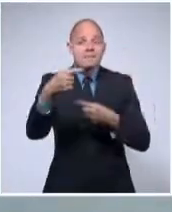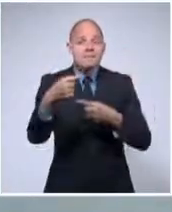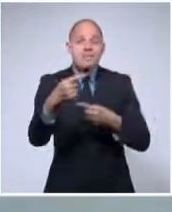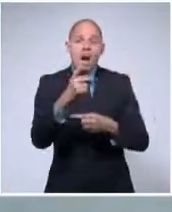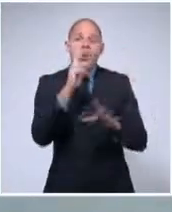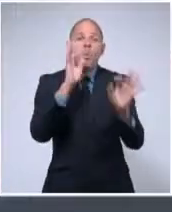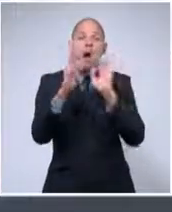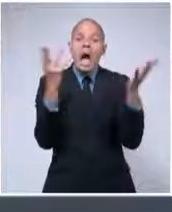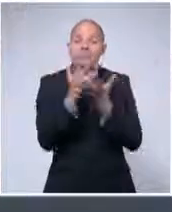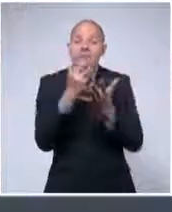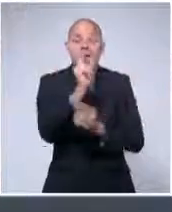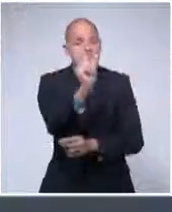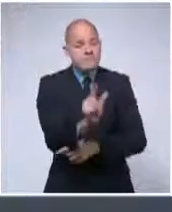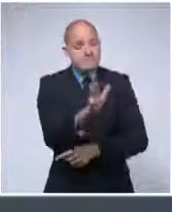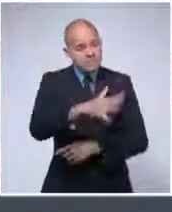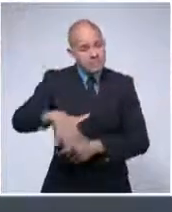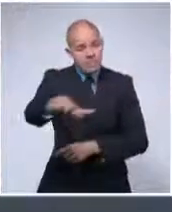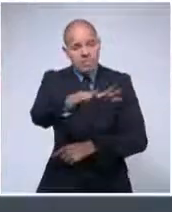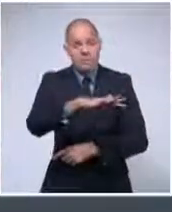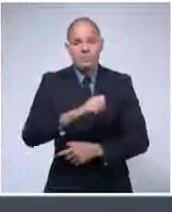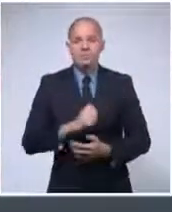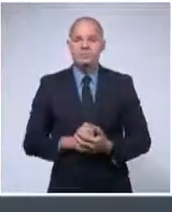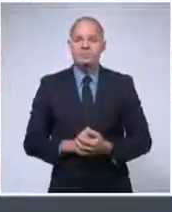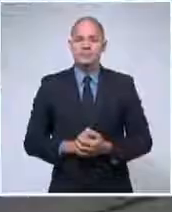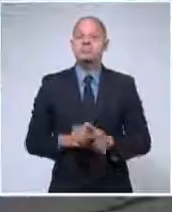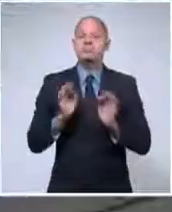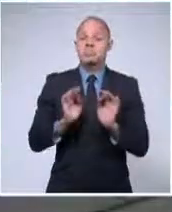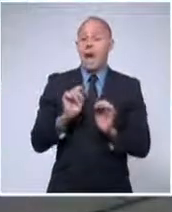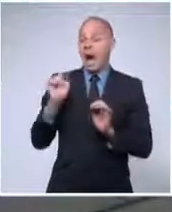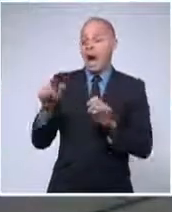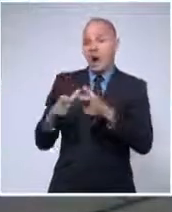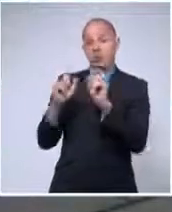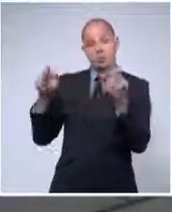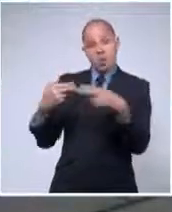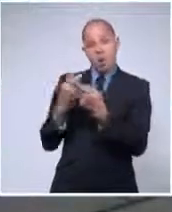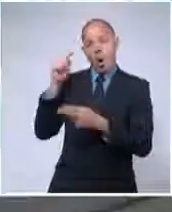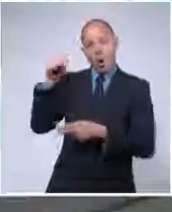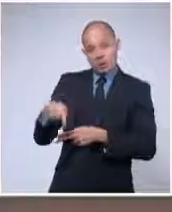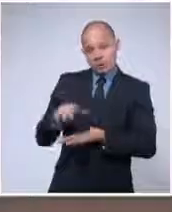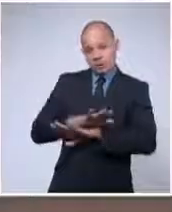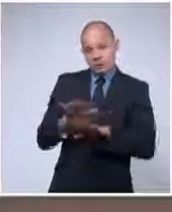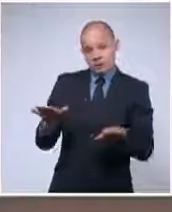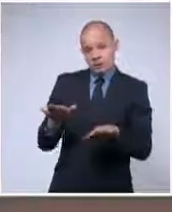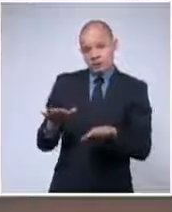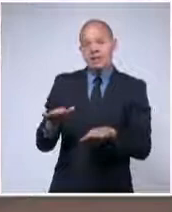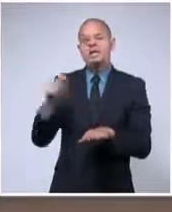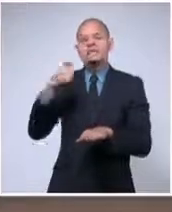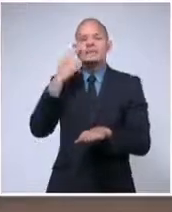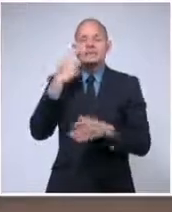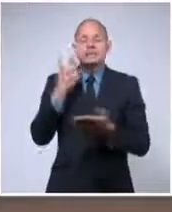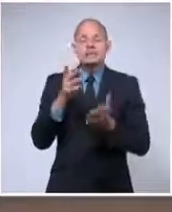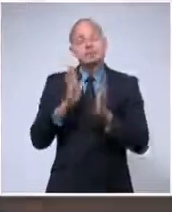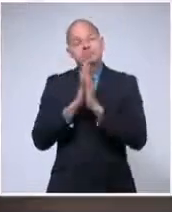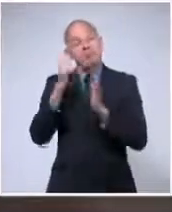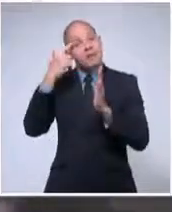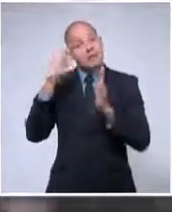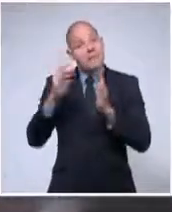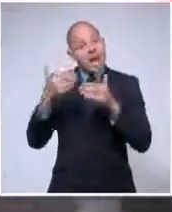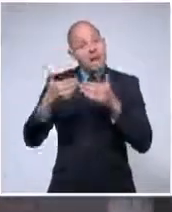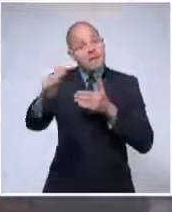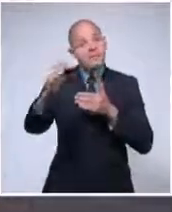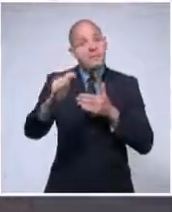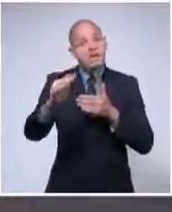y el bien común. La cumbre sobre ambición climática efectuada hoy revitaliza el optimismo y oxigena el Acuerdo